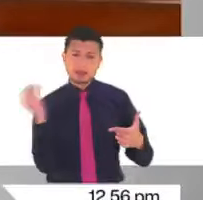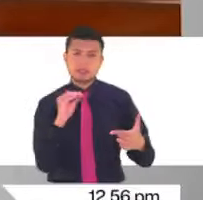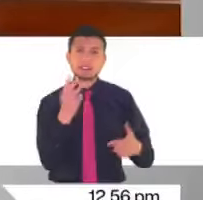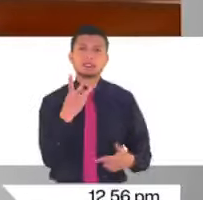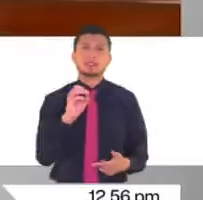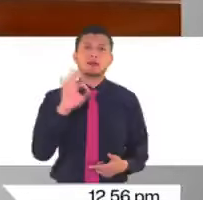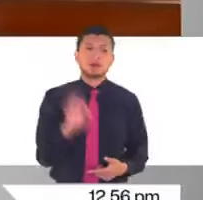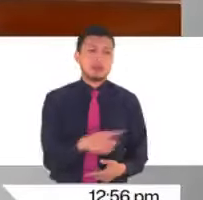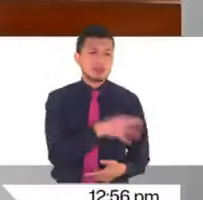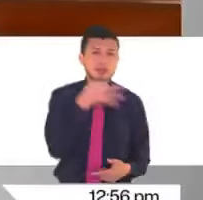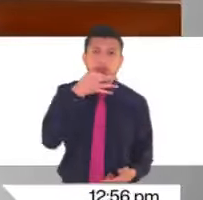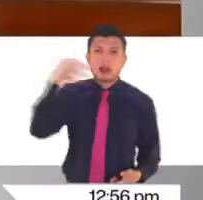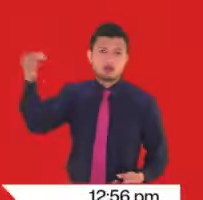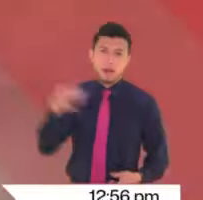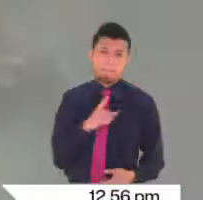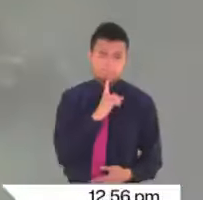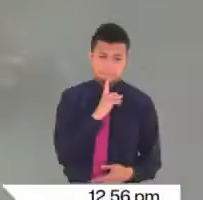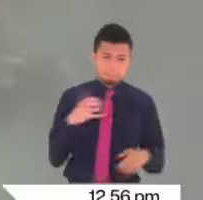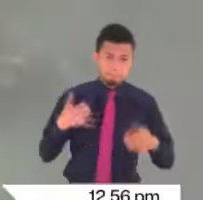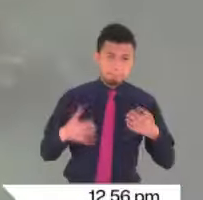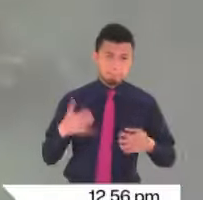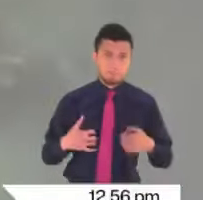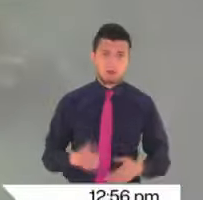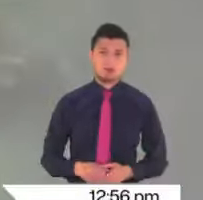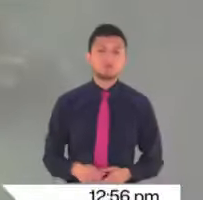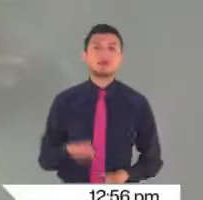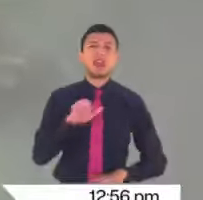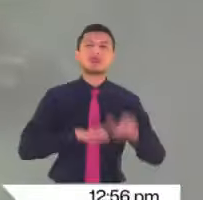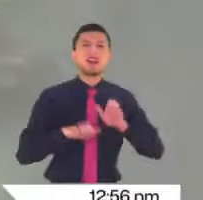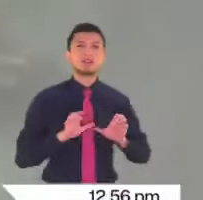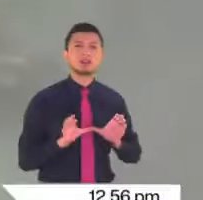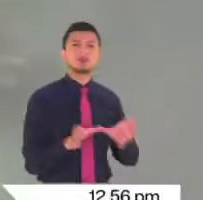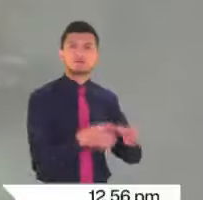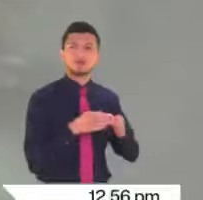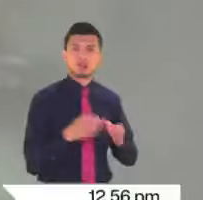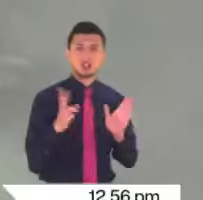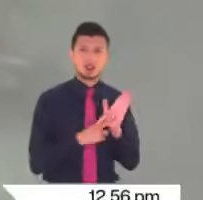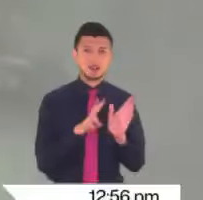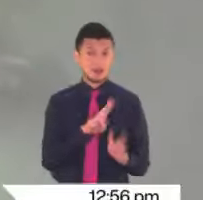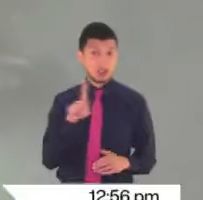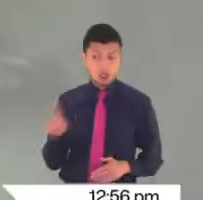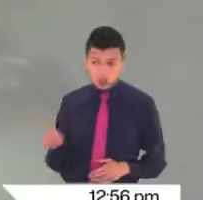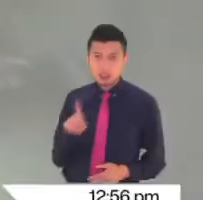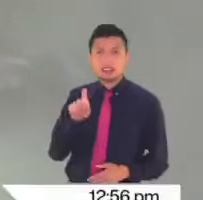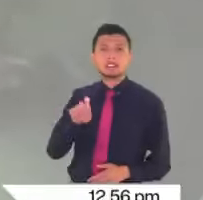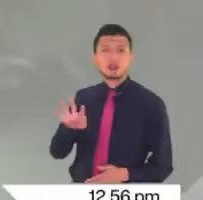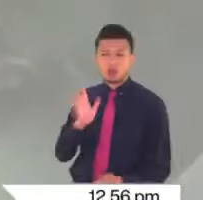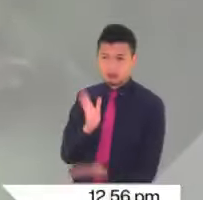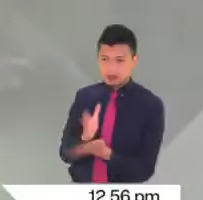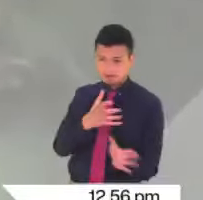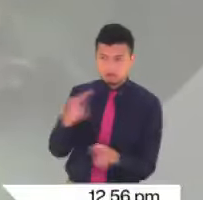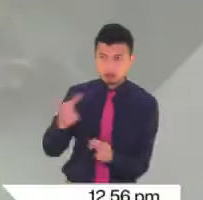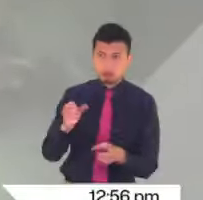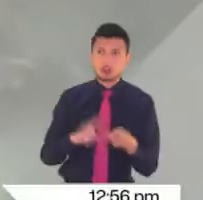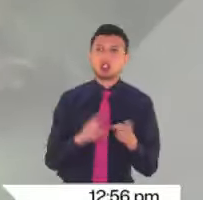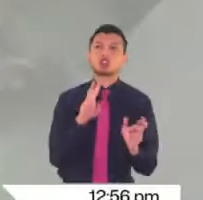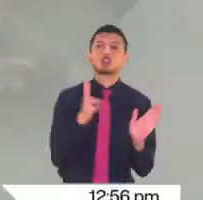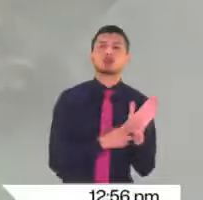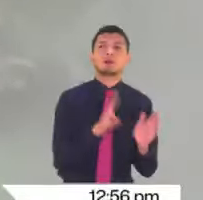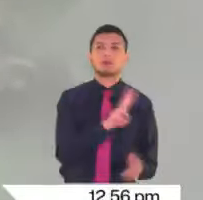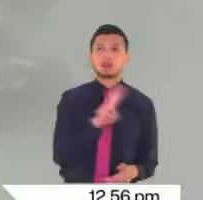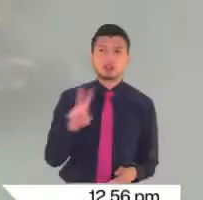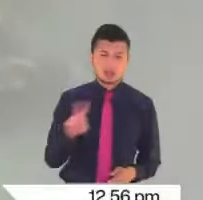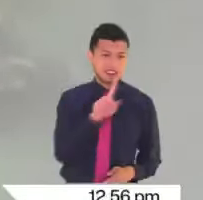de denuncias y el temor de la población. La Defensoría registró en el 2021 64 casos de reclutamiento, en el 2022 68 casos y en